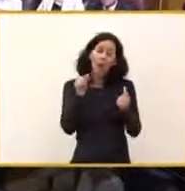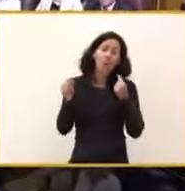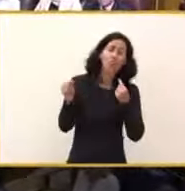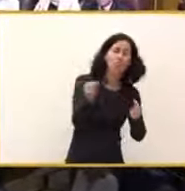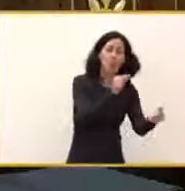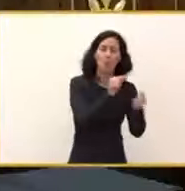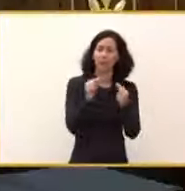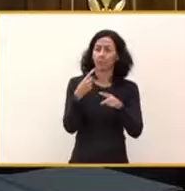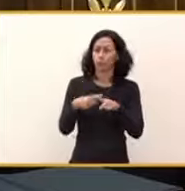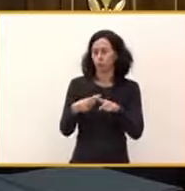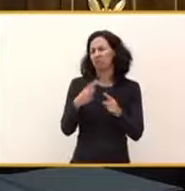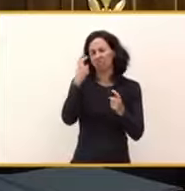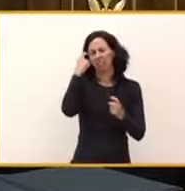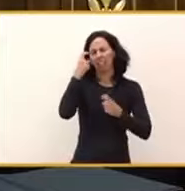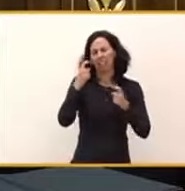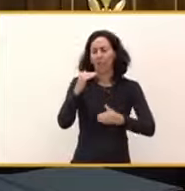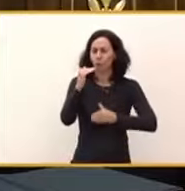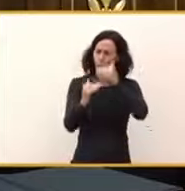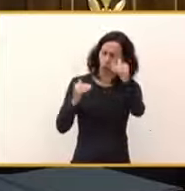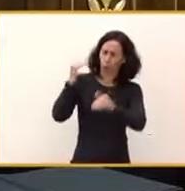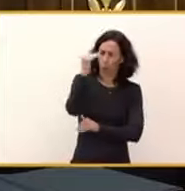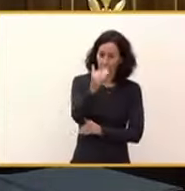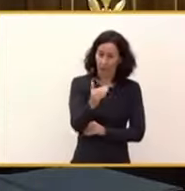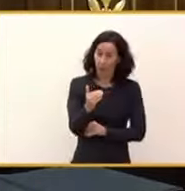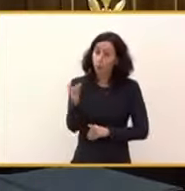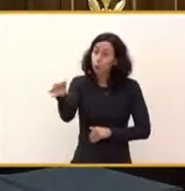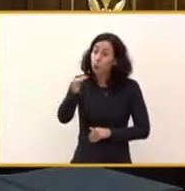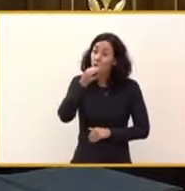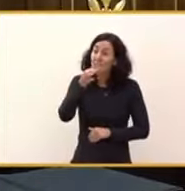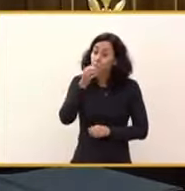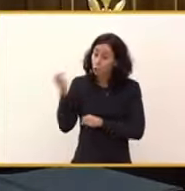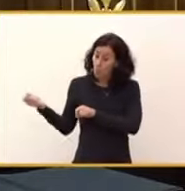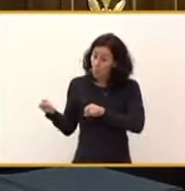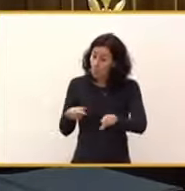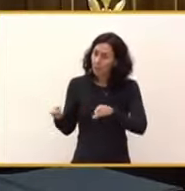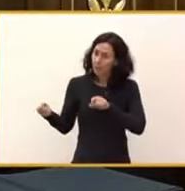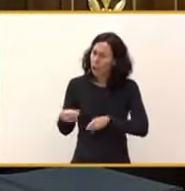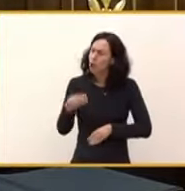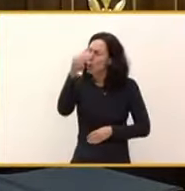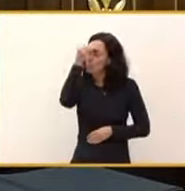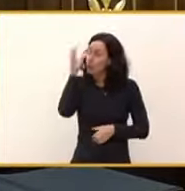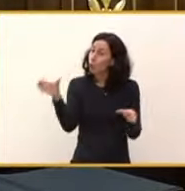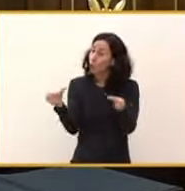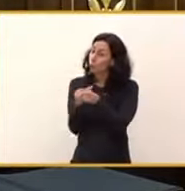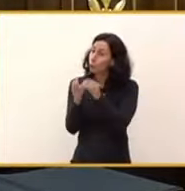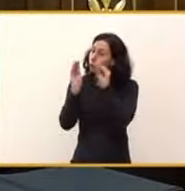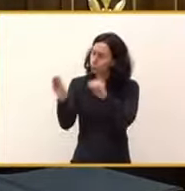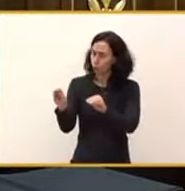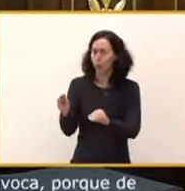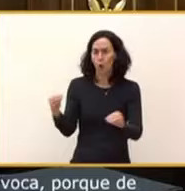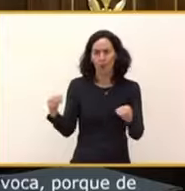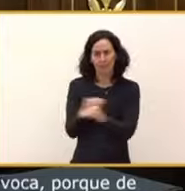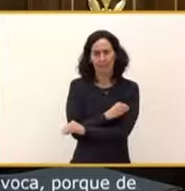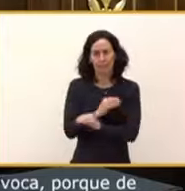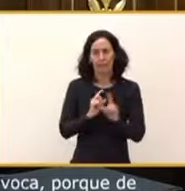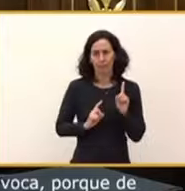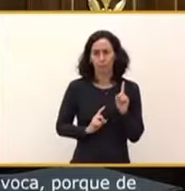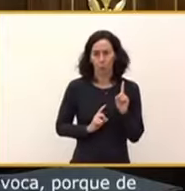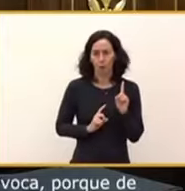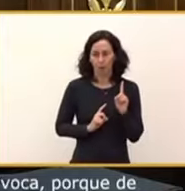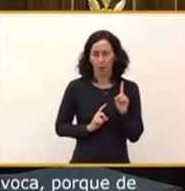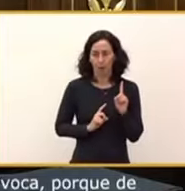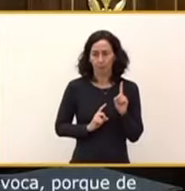provoca ningún tipo de rebajas de penas y que por eso el Partido Popular ha votado a favor o les ha dicho que si no eran unos torpes, y se ha referido